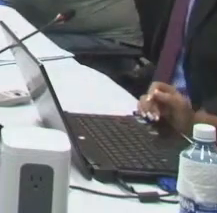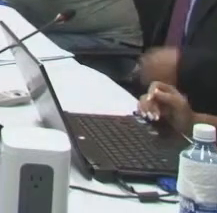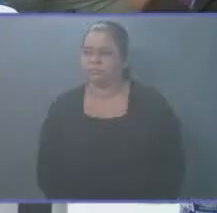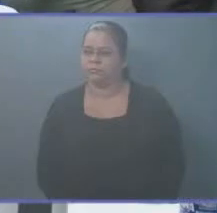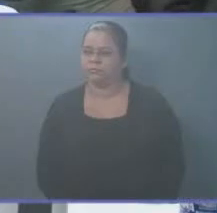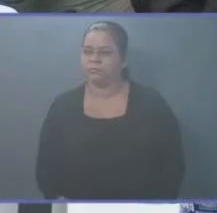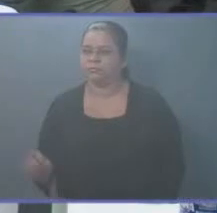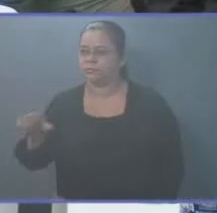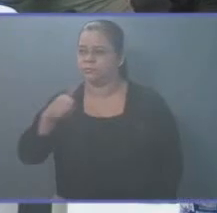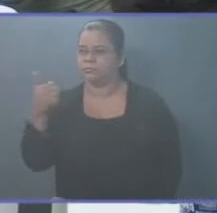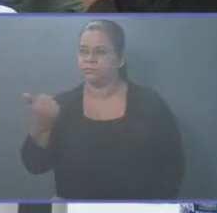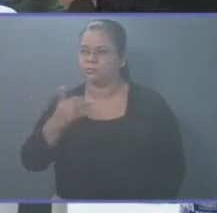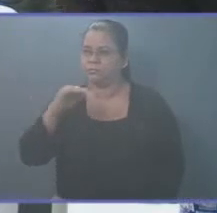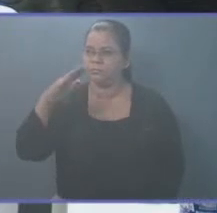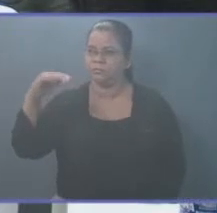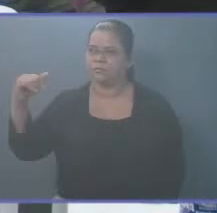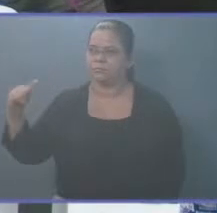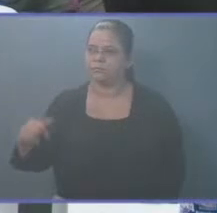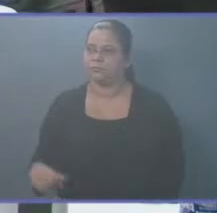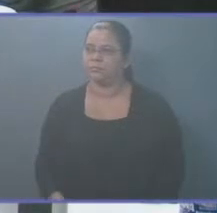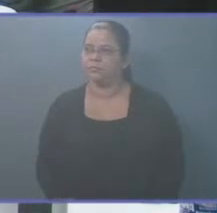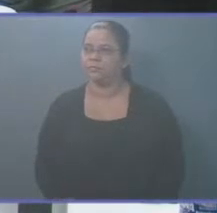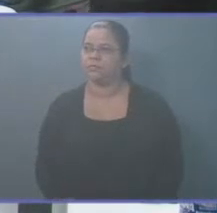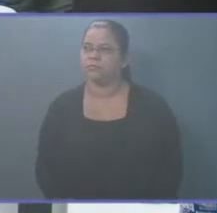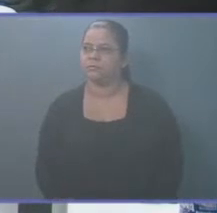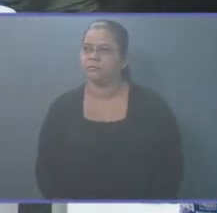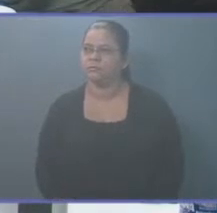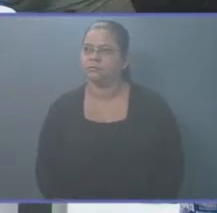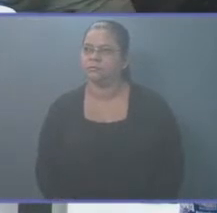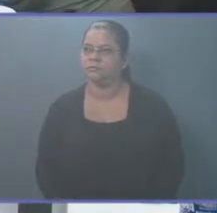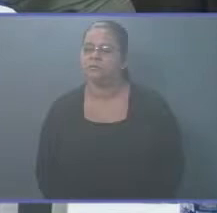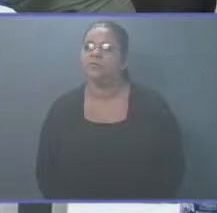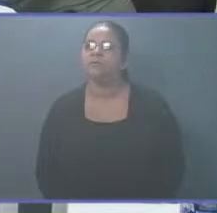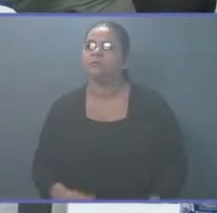en otros países está